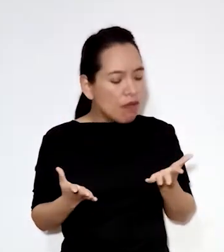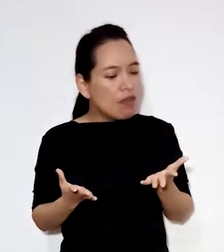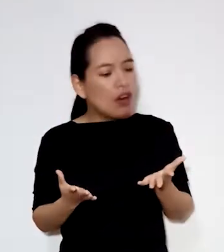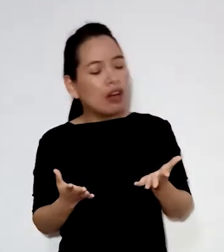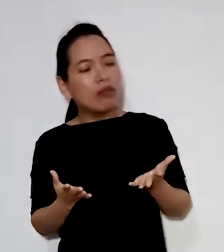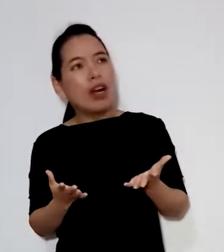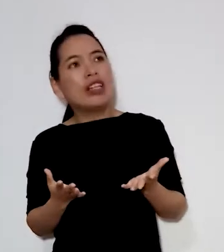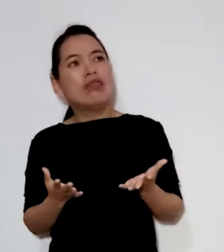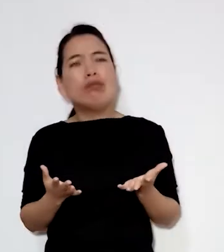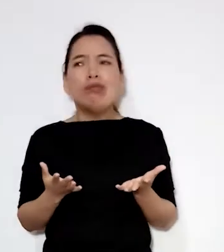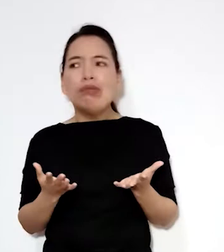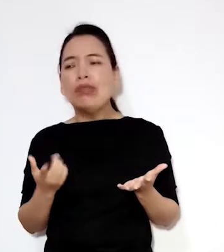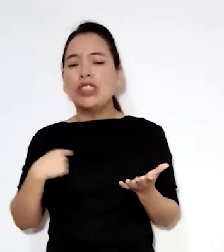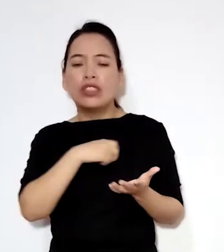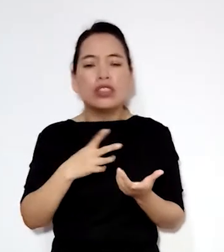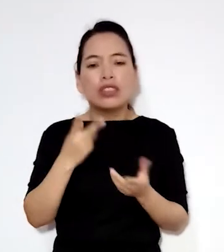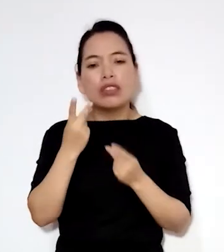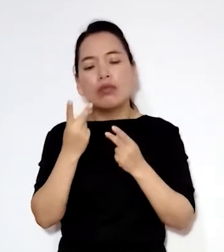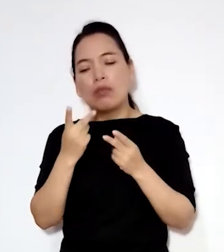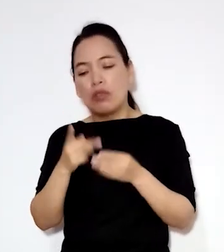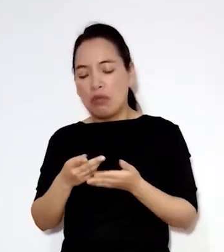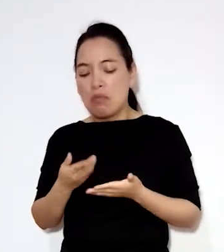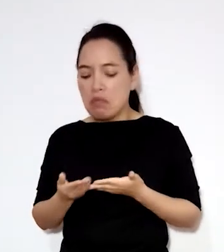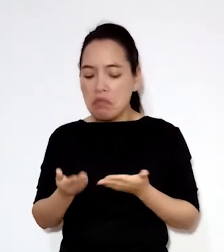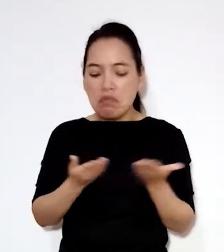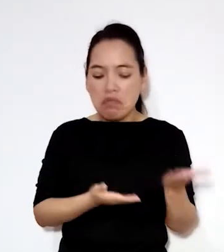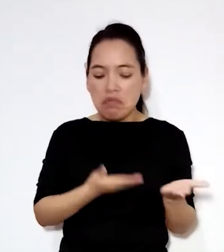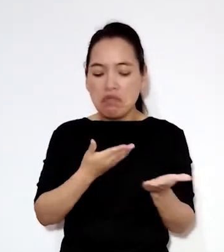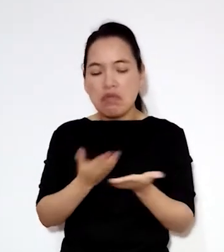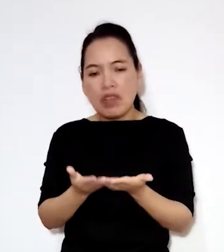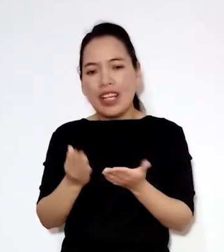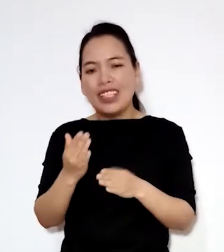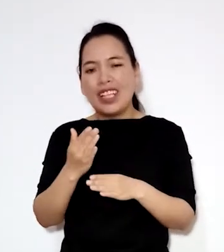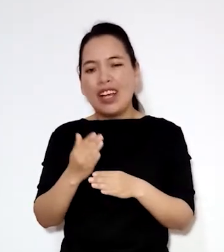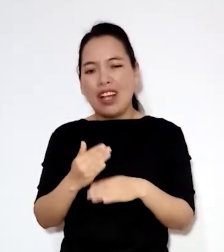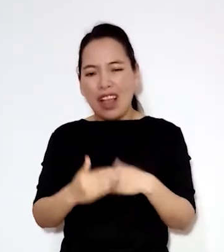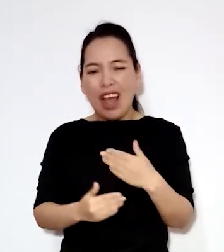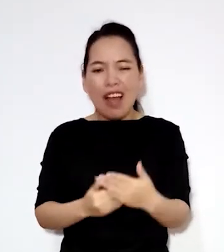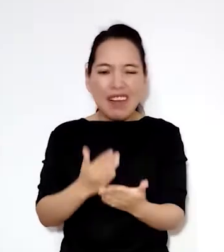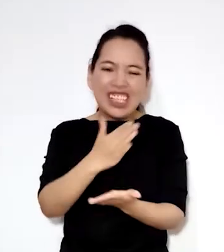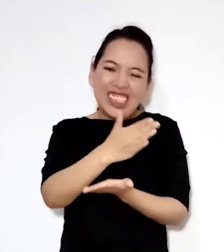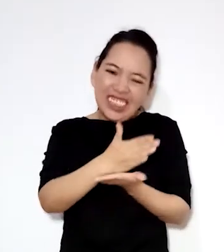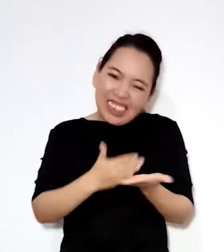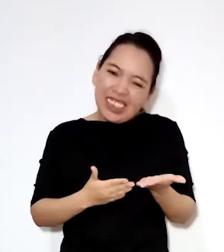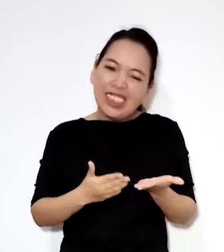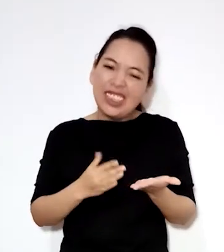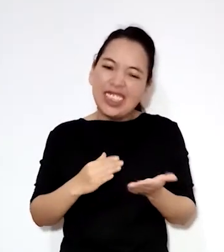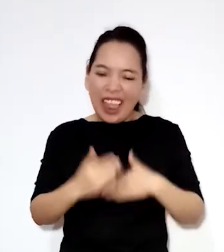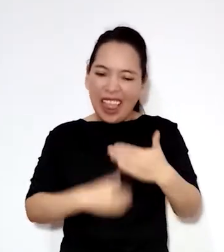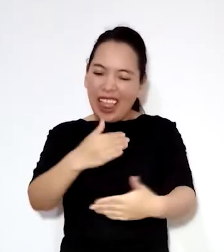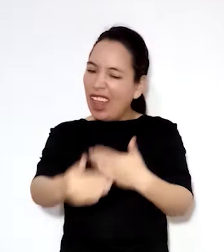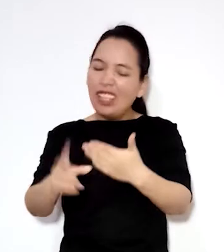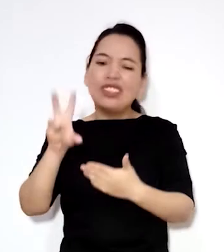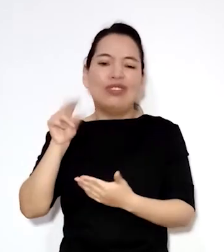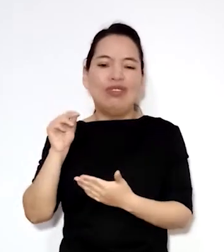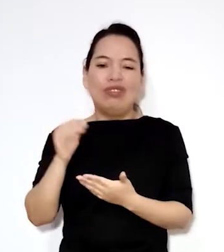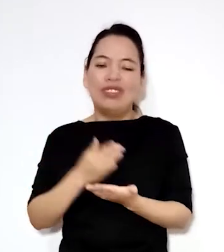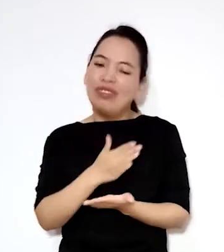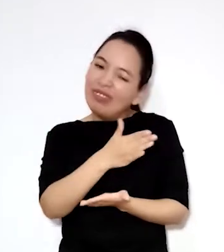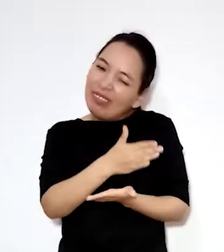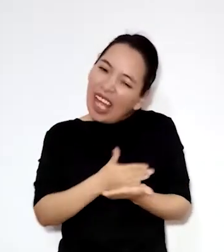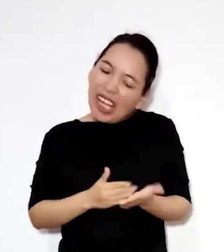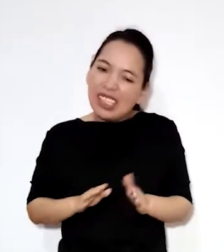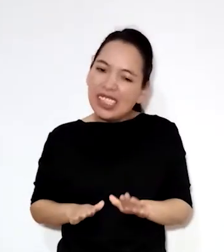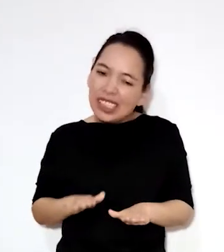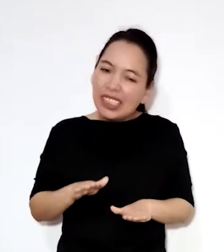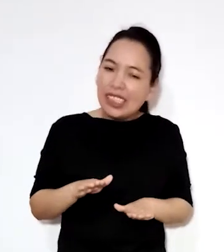porque durante mucho tiempo las estrategias para promover la inclusión de las personas con discapacidad han sido estrategias en